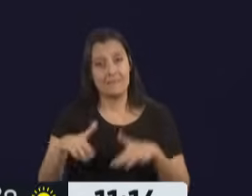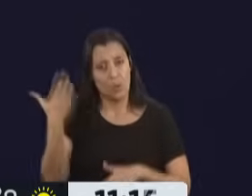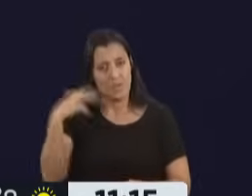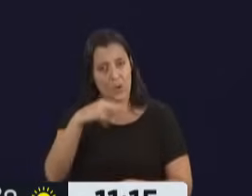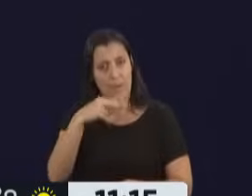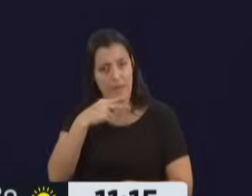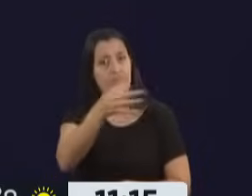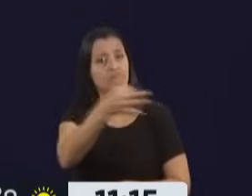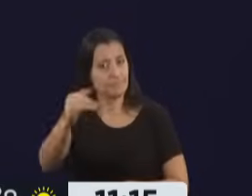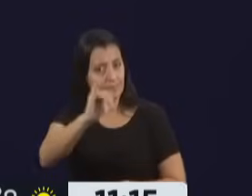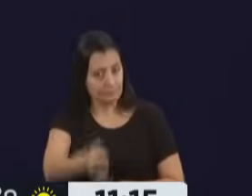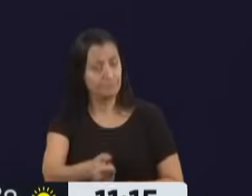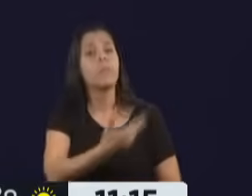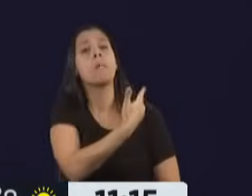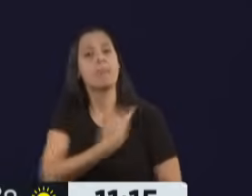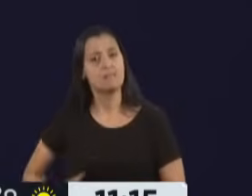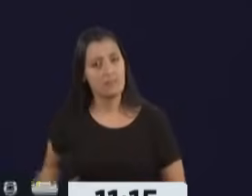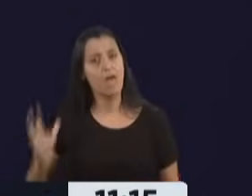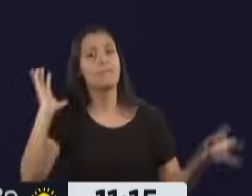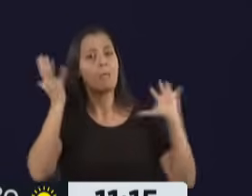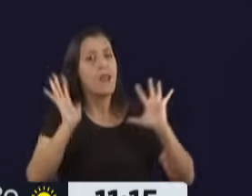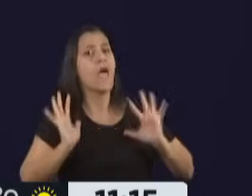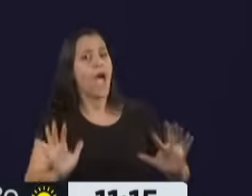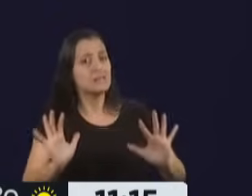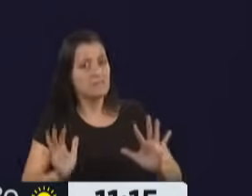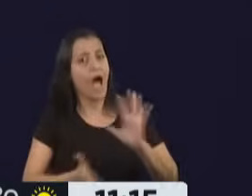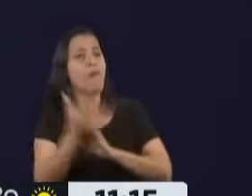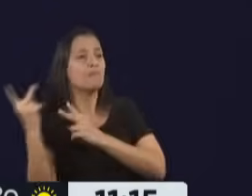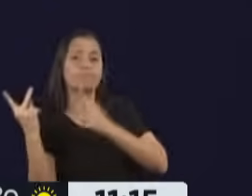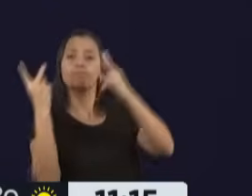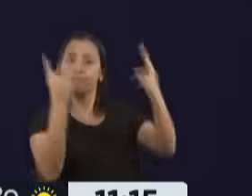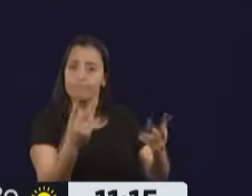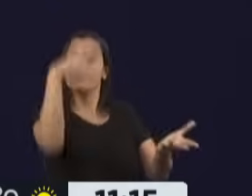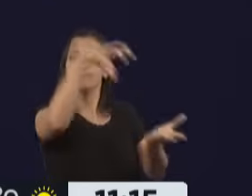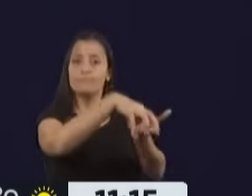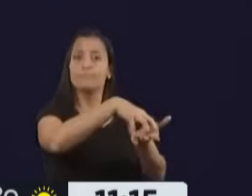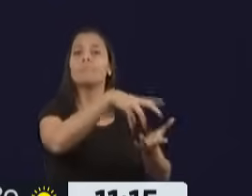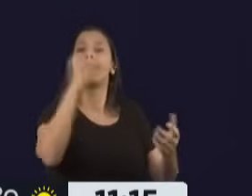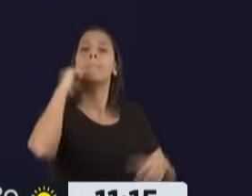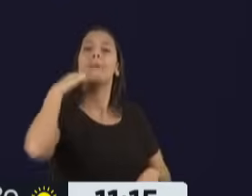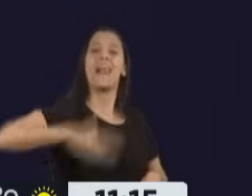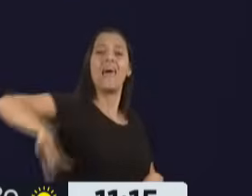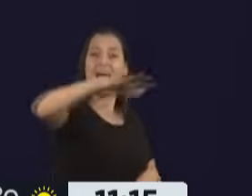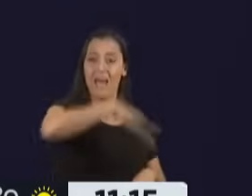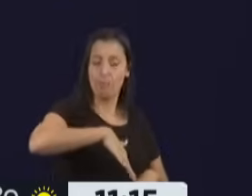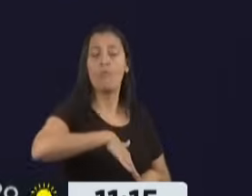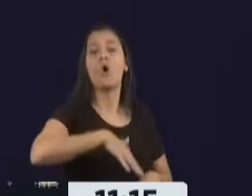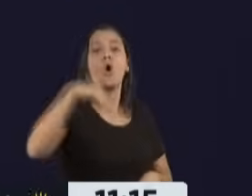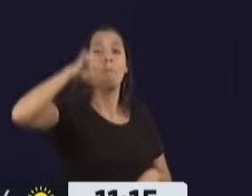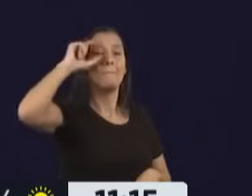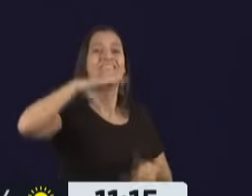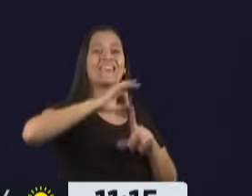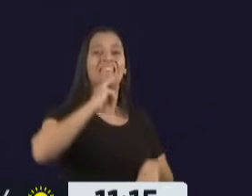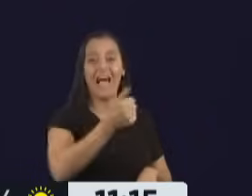mencionás, efectivamente es así. El presidente estaba yendo a la mezquita allí en Palermo y